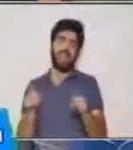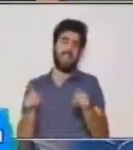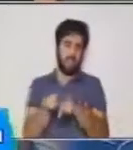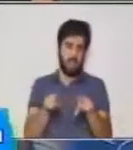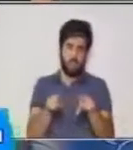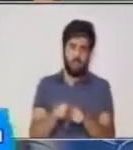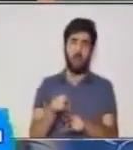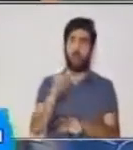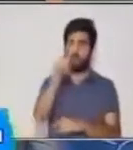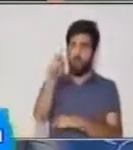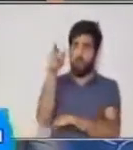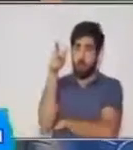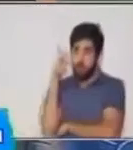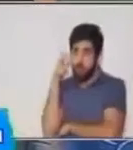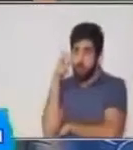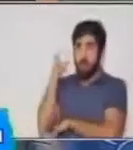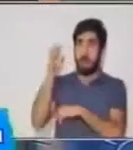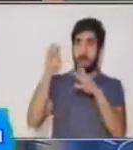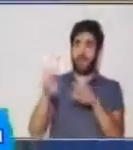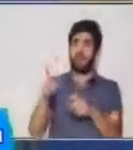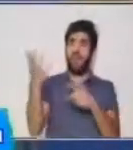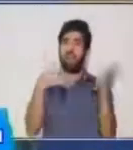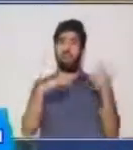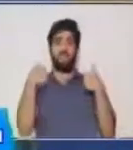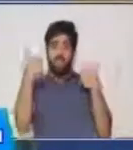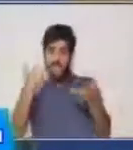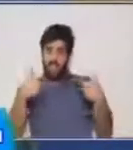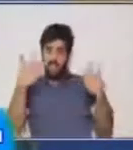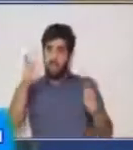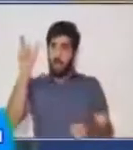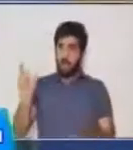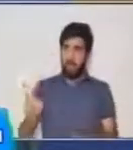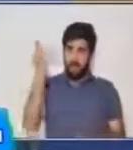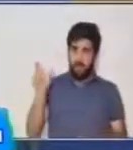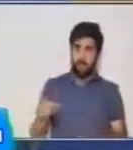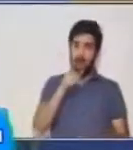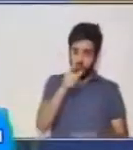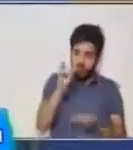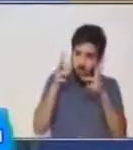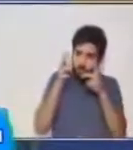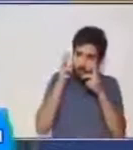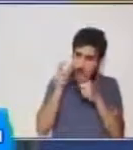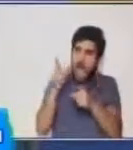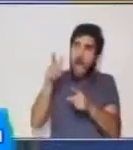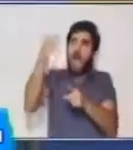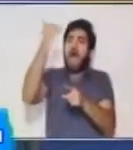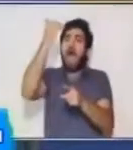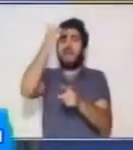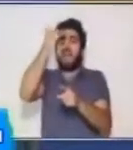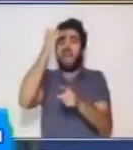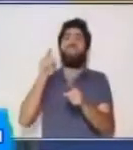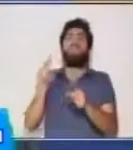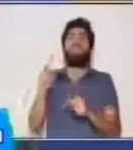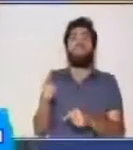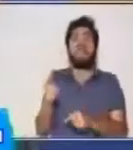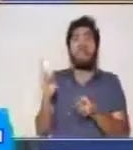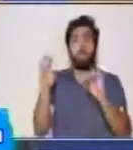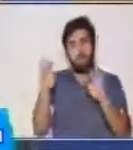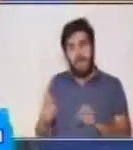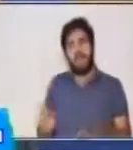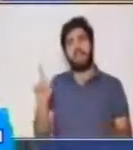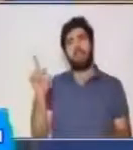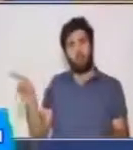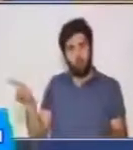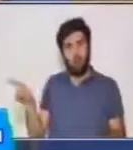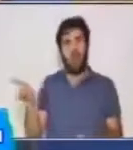escuchas, puedes saber de quién estaban hablando. Hay veces que el narrador lo dice. La persona que está hablando a través de la radio